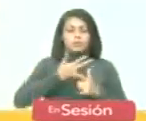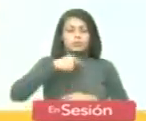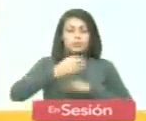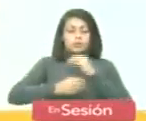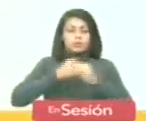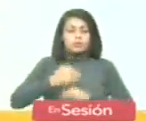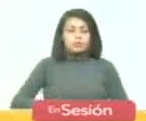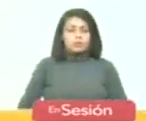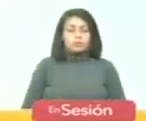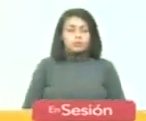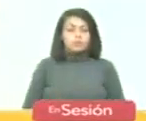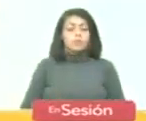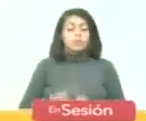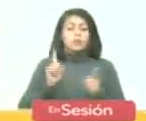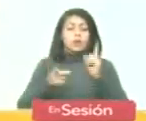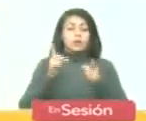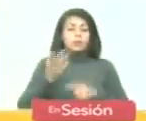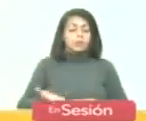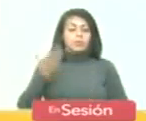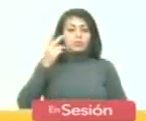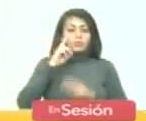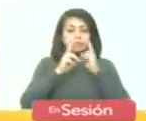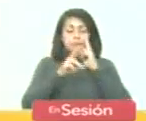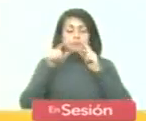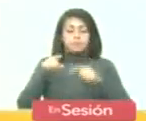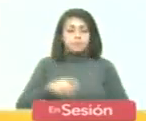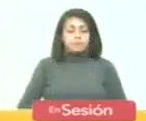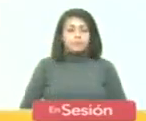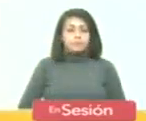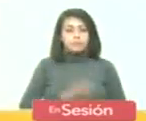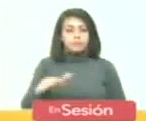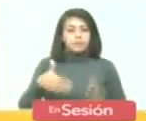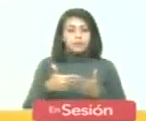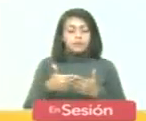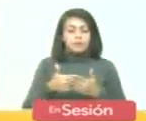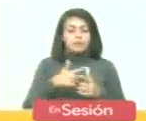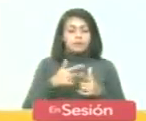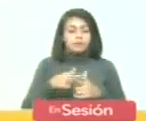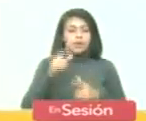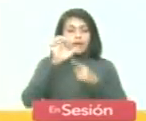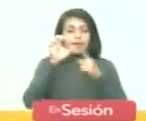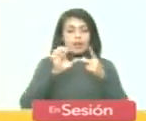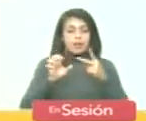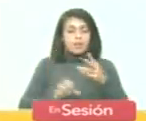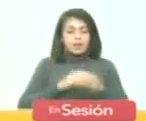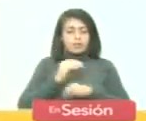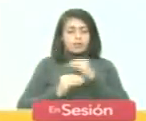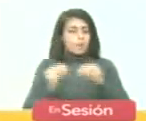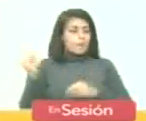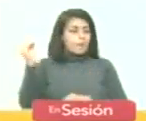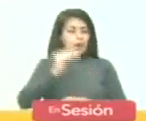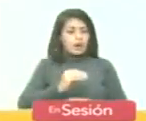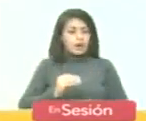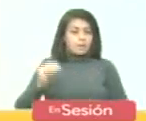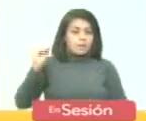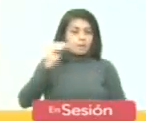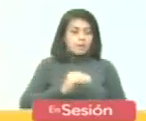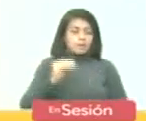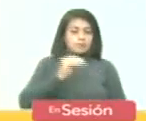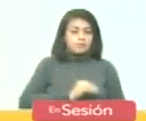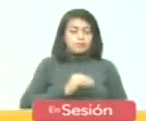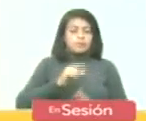haciendo. Pero algo importante que vi allí es todos los elementos que iban sumando